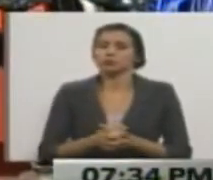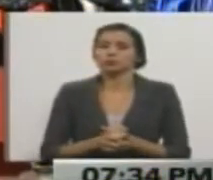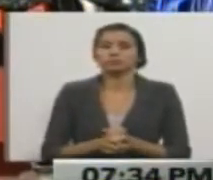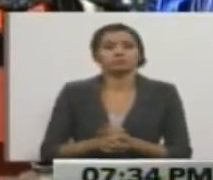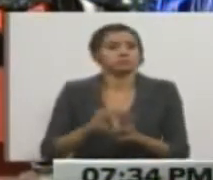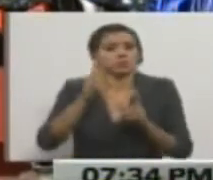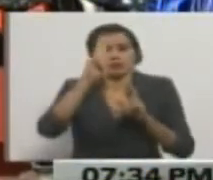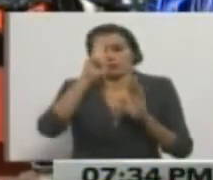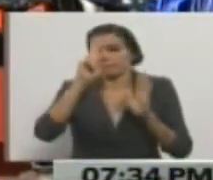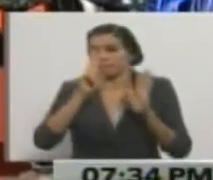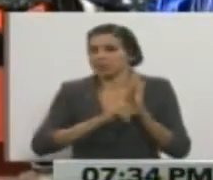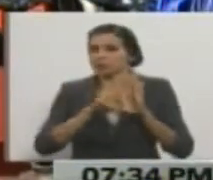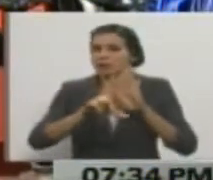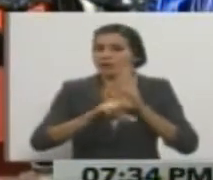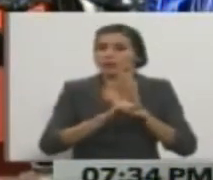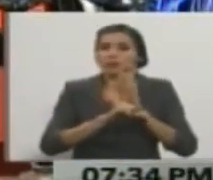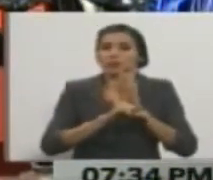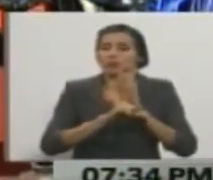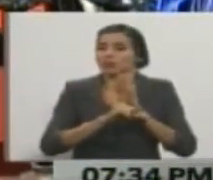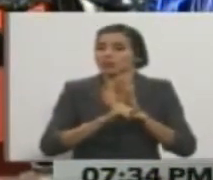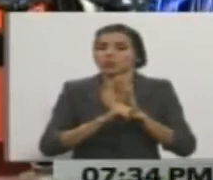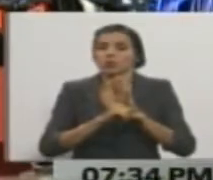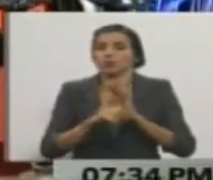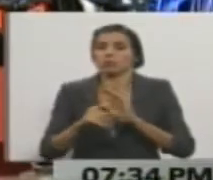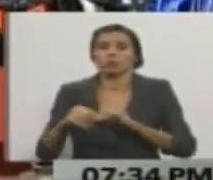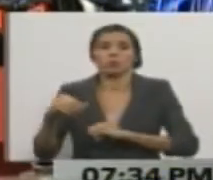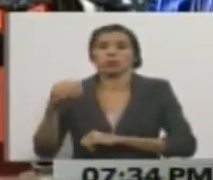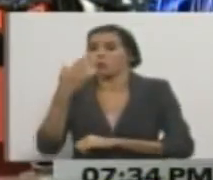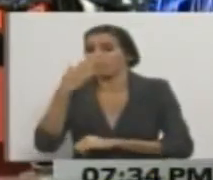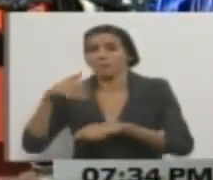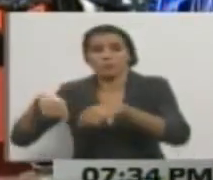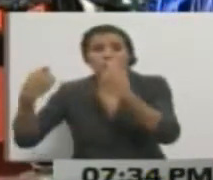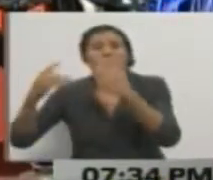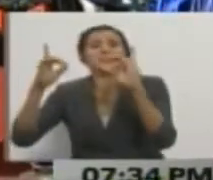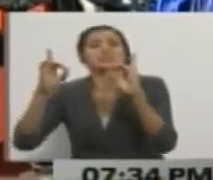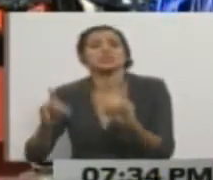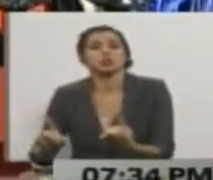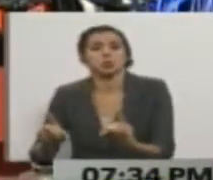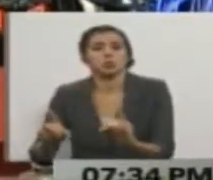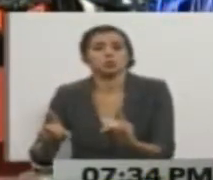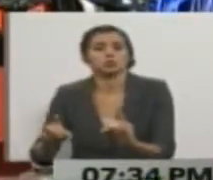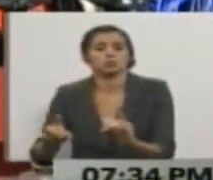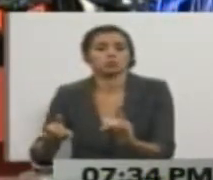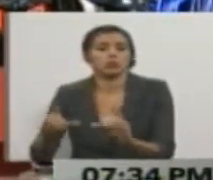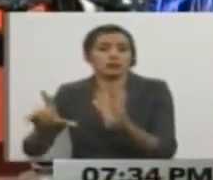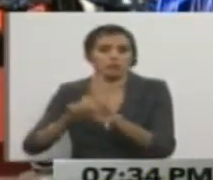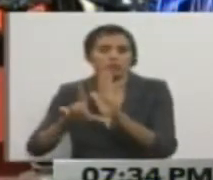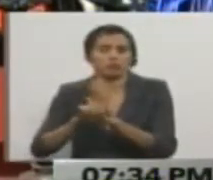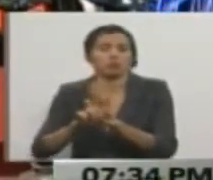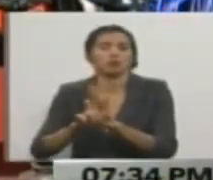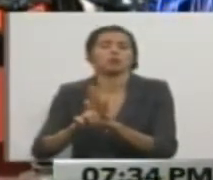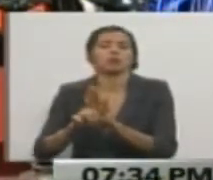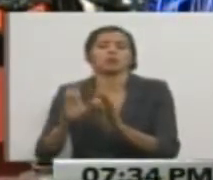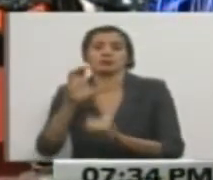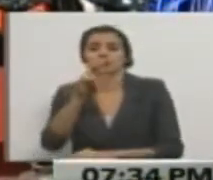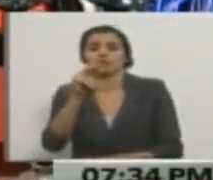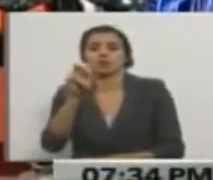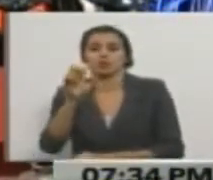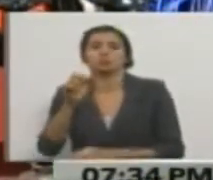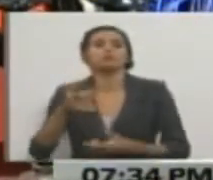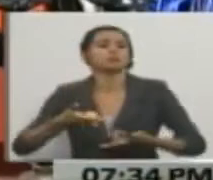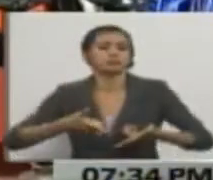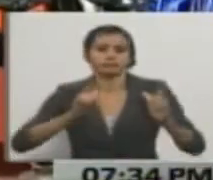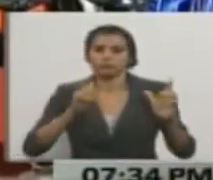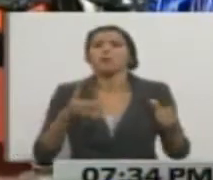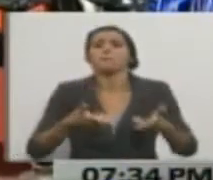ordenamiento jurídico y sin menoscabo de decisiones judiciales a las que hubiera lugar, el Poder Electoral otorgó el carácter de promotor